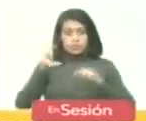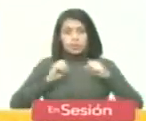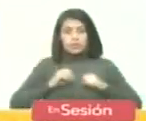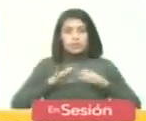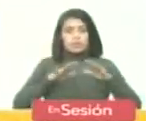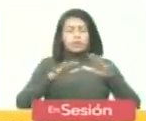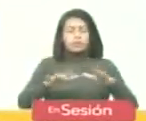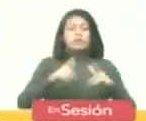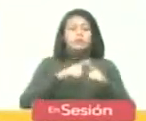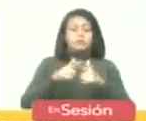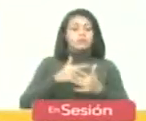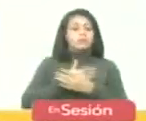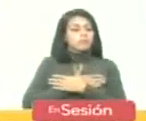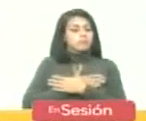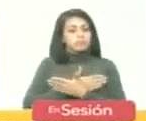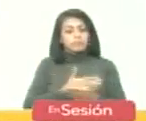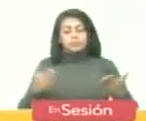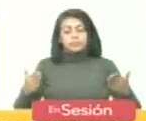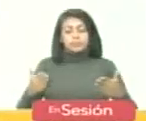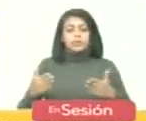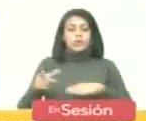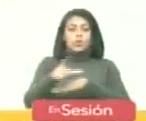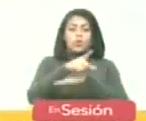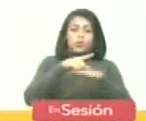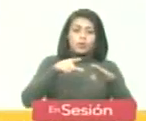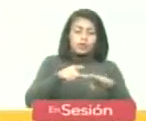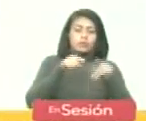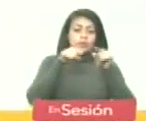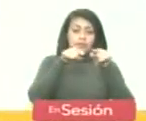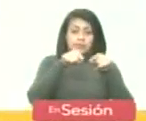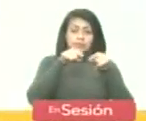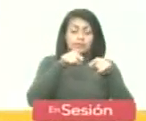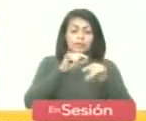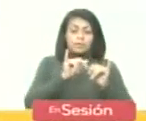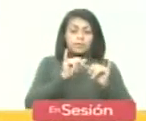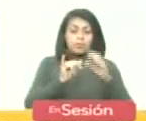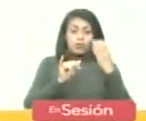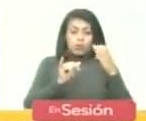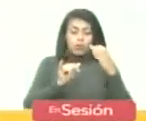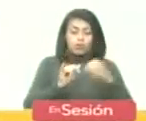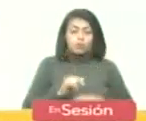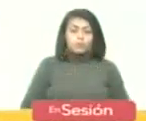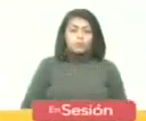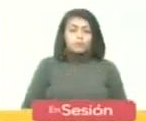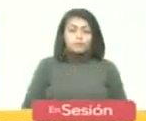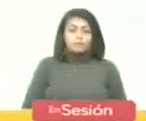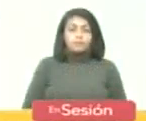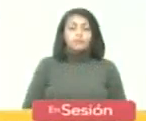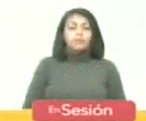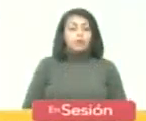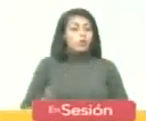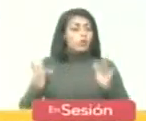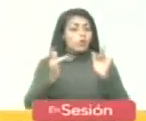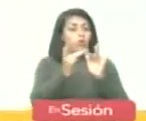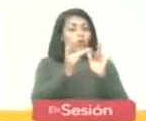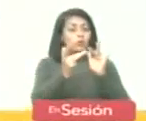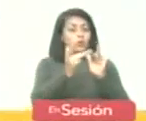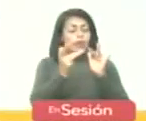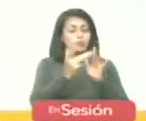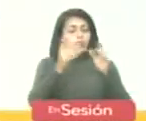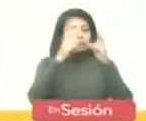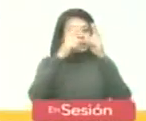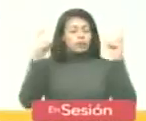la complacencia del gobierno colombiano, con una conexión directa con el